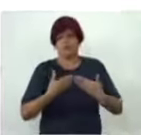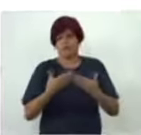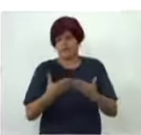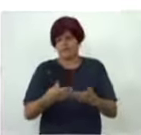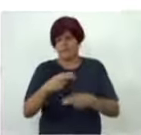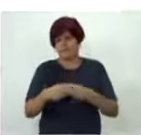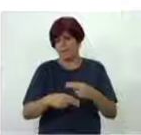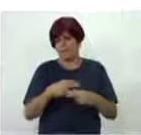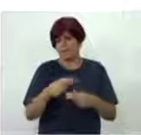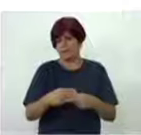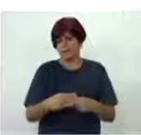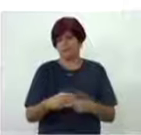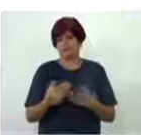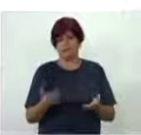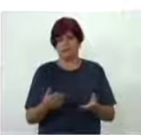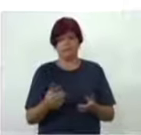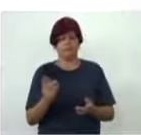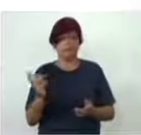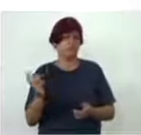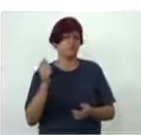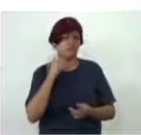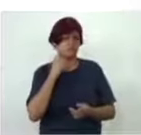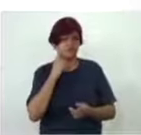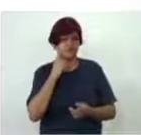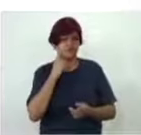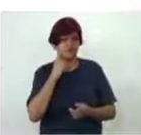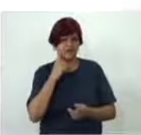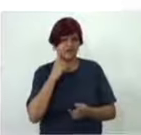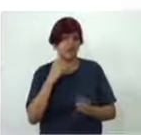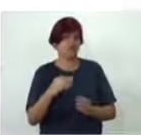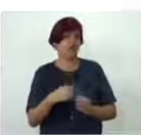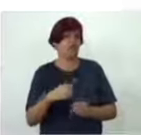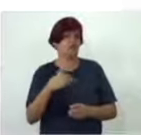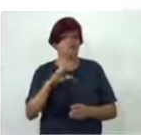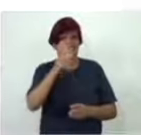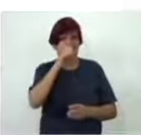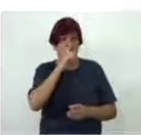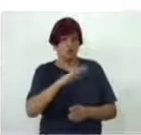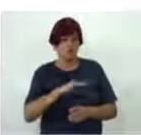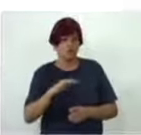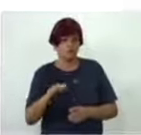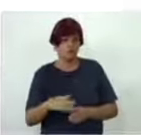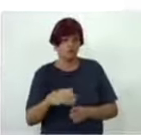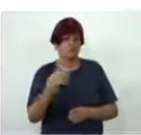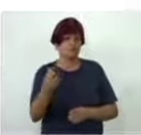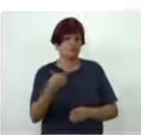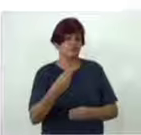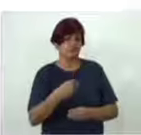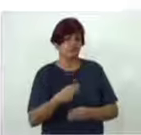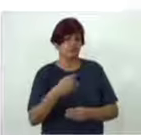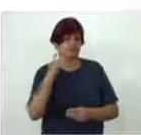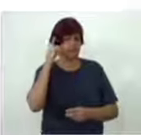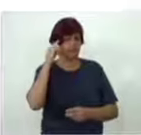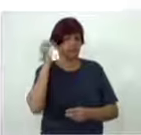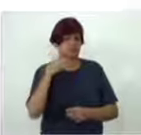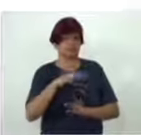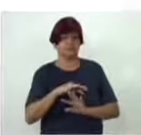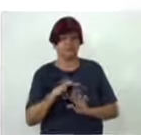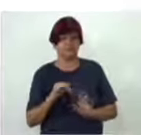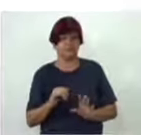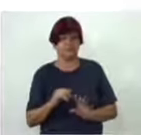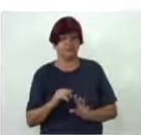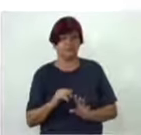para realizarla, así como escuchar las sugerencias de los niños y tenerlos en cuenta.